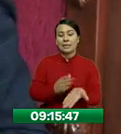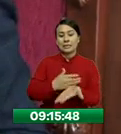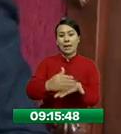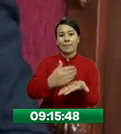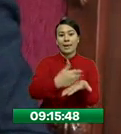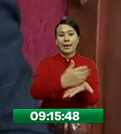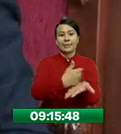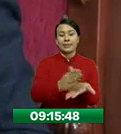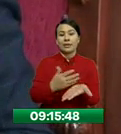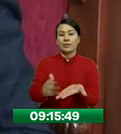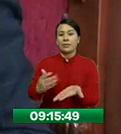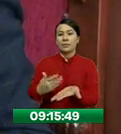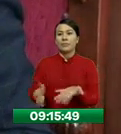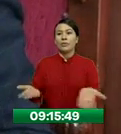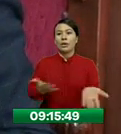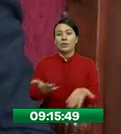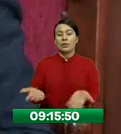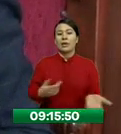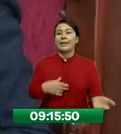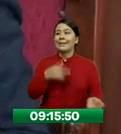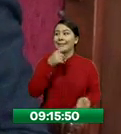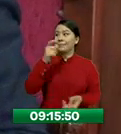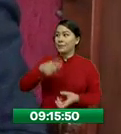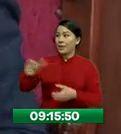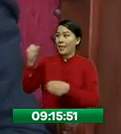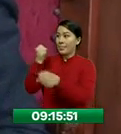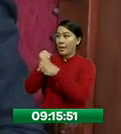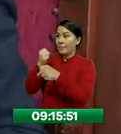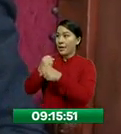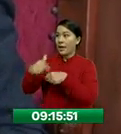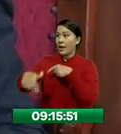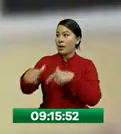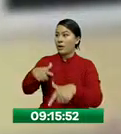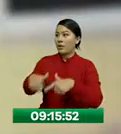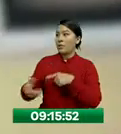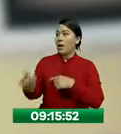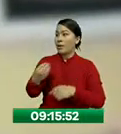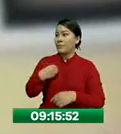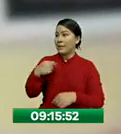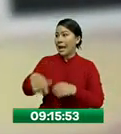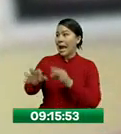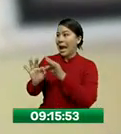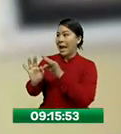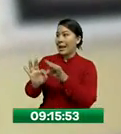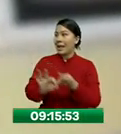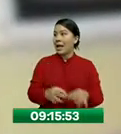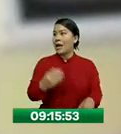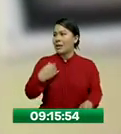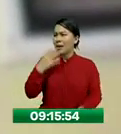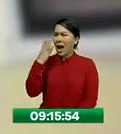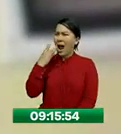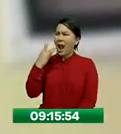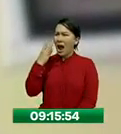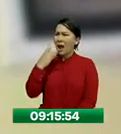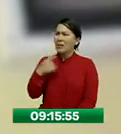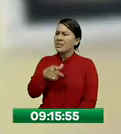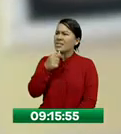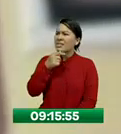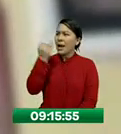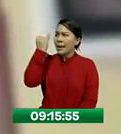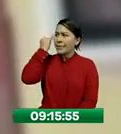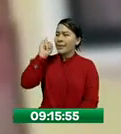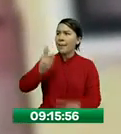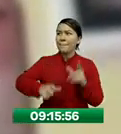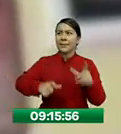de los cargos de las personas que organizaron este evento. Lo extraño del caso es cómo pudieron realizar